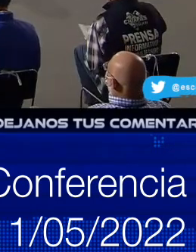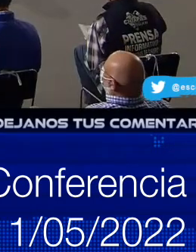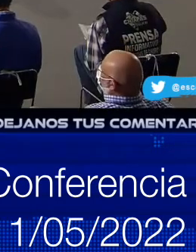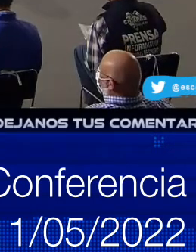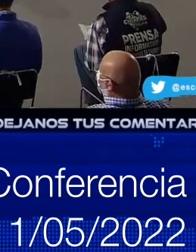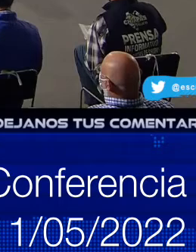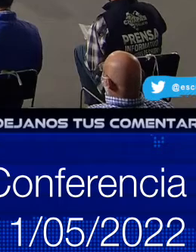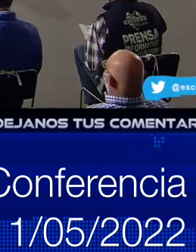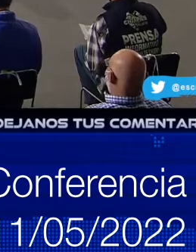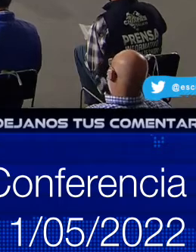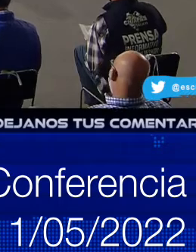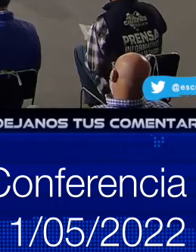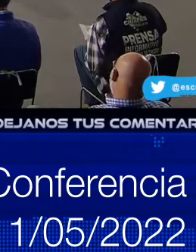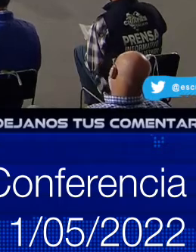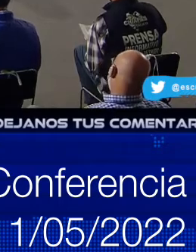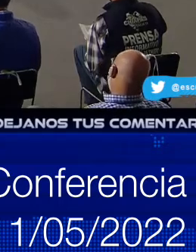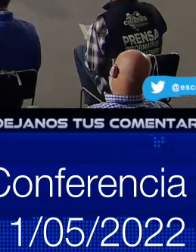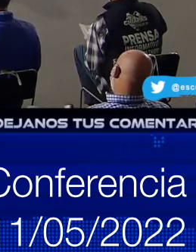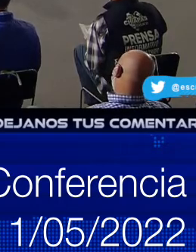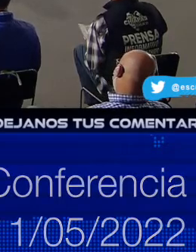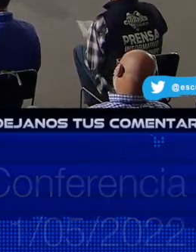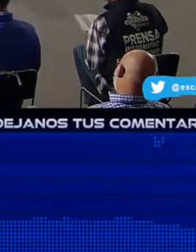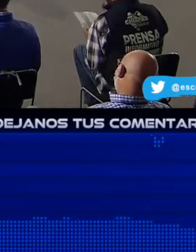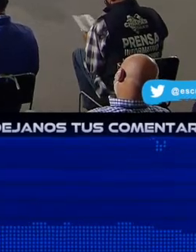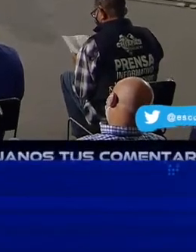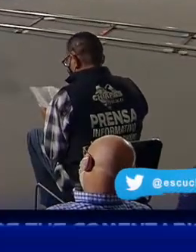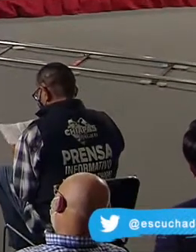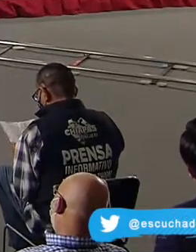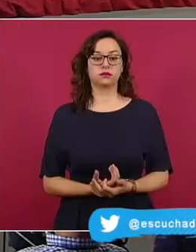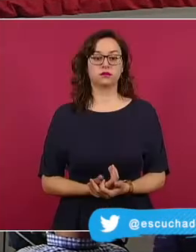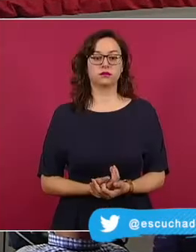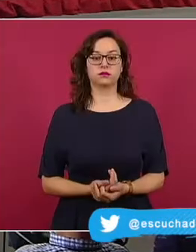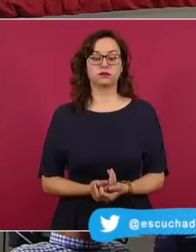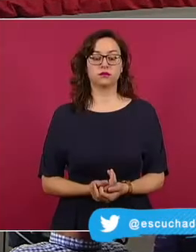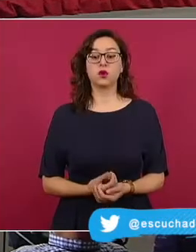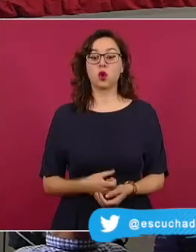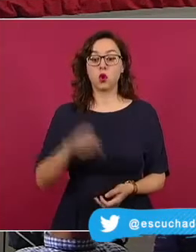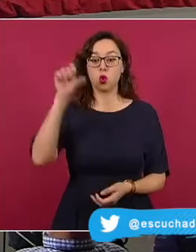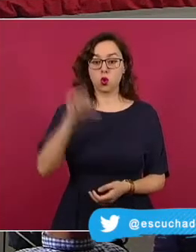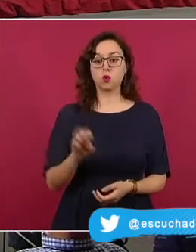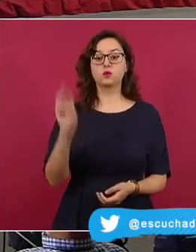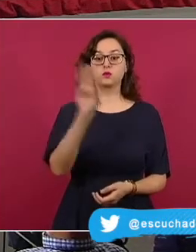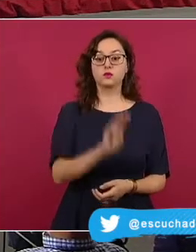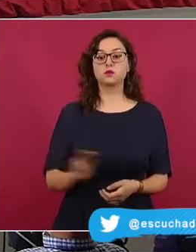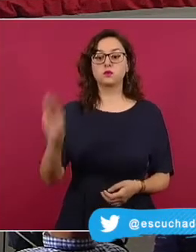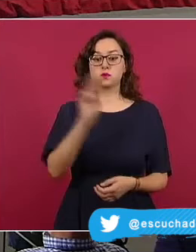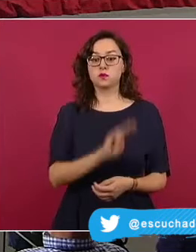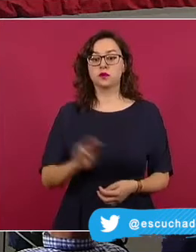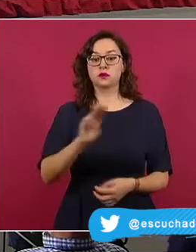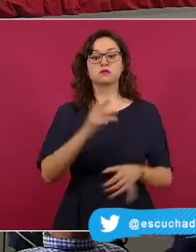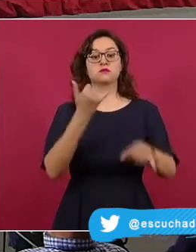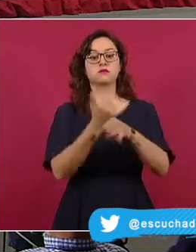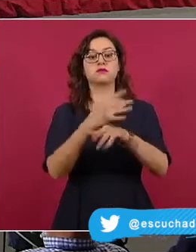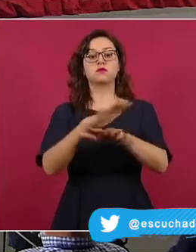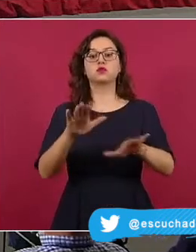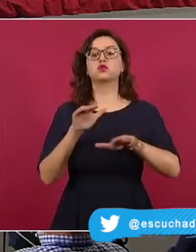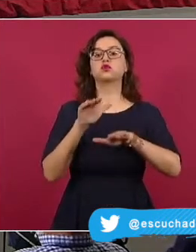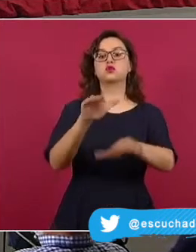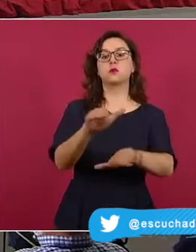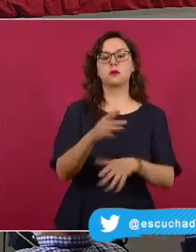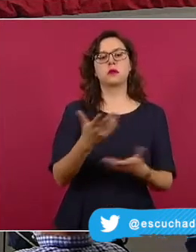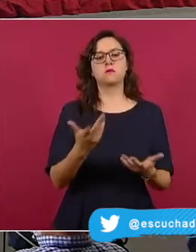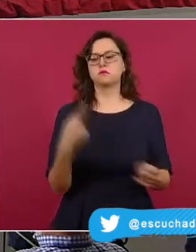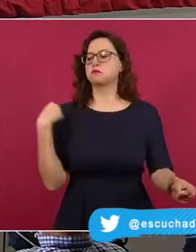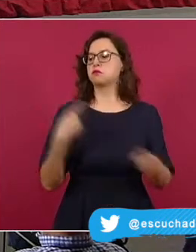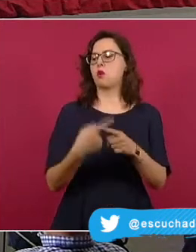a la sección de quién es quién en las mentiras. Este miércoles el presidente cuestiona que la Cumbre de las Américas